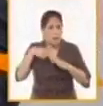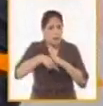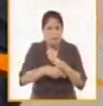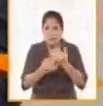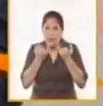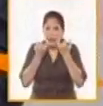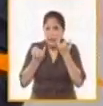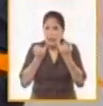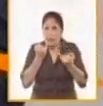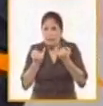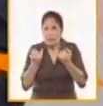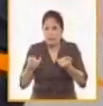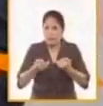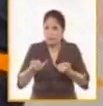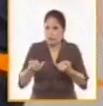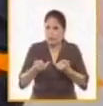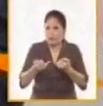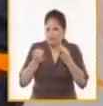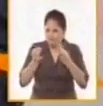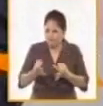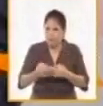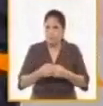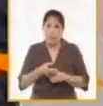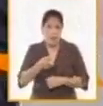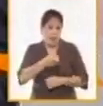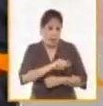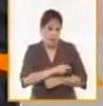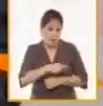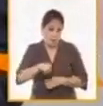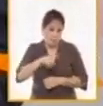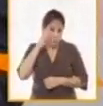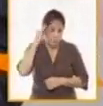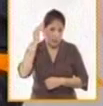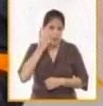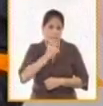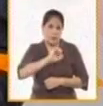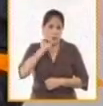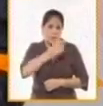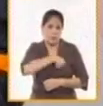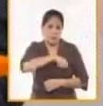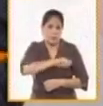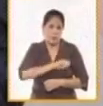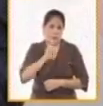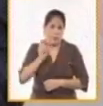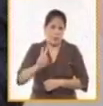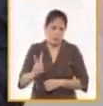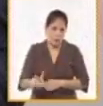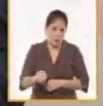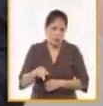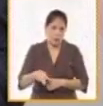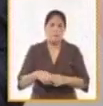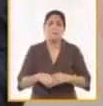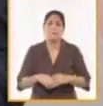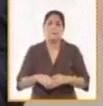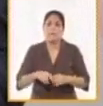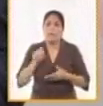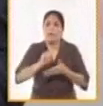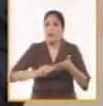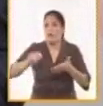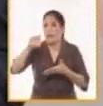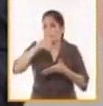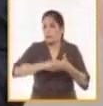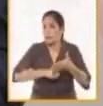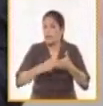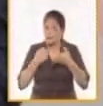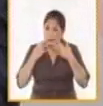conocerlo de primera mano, ¿no? Bueno, ayer, como ustedes saben, tuvimos una gran victoria popular en Venezuela. Se llevaron a cabo